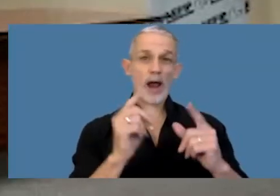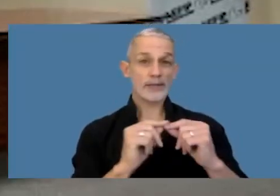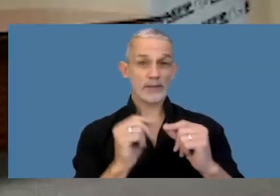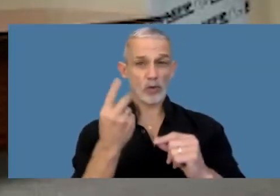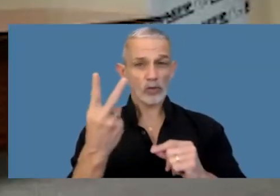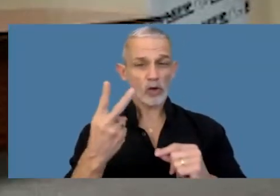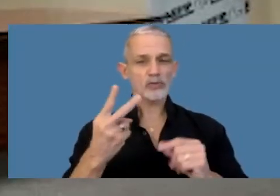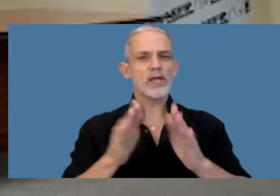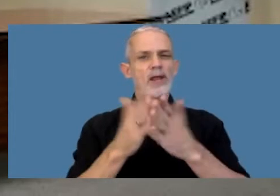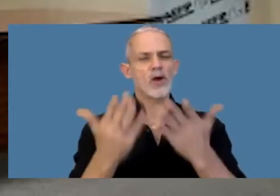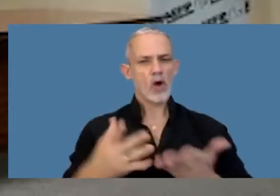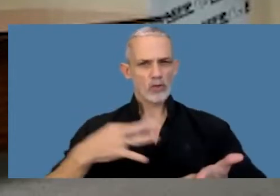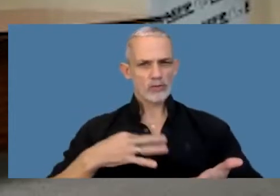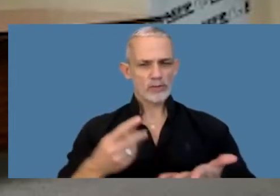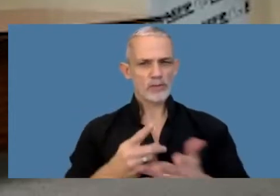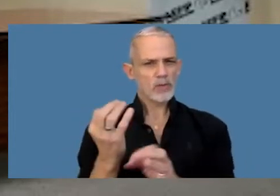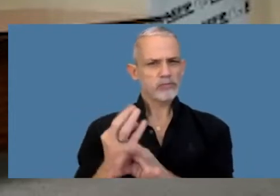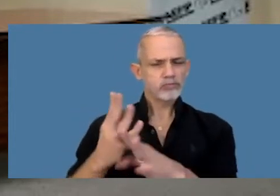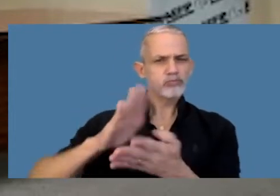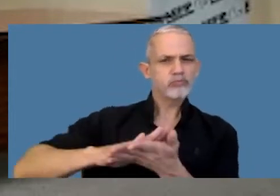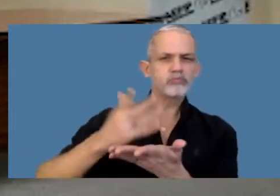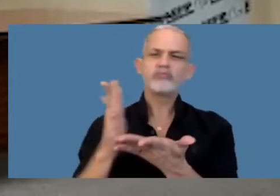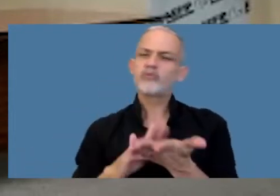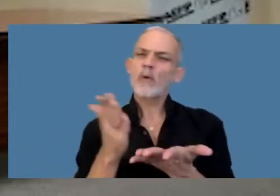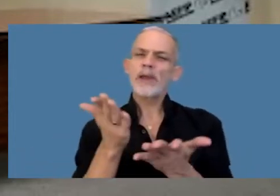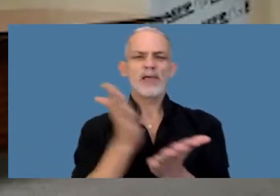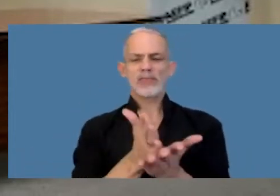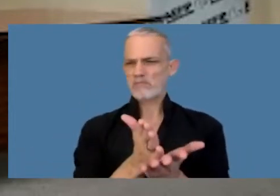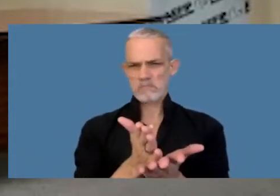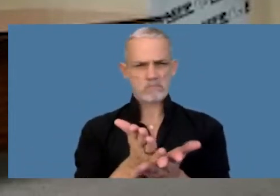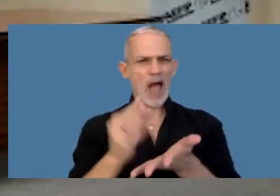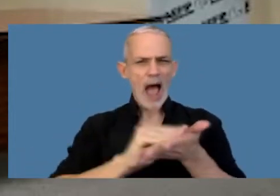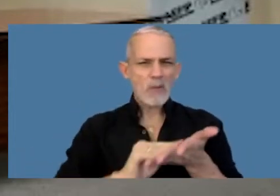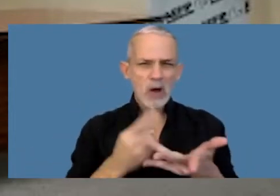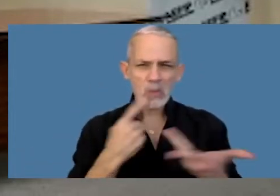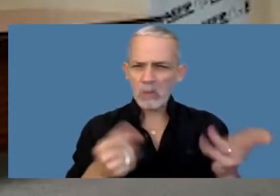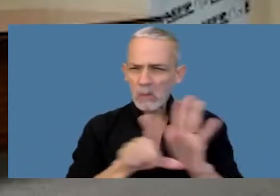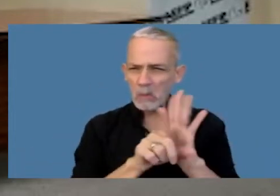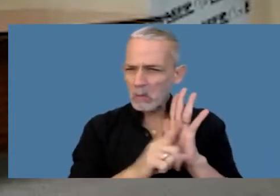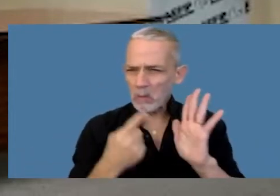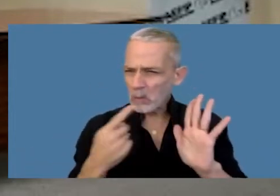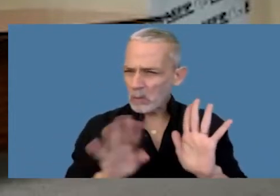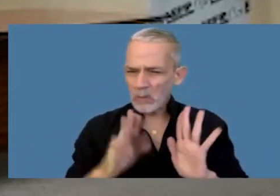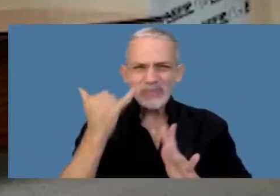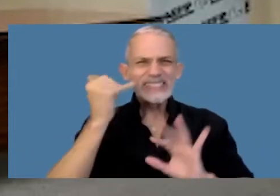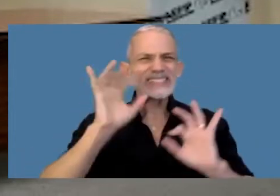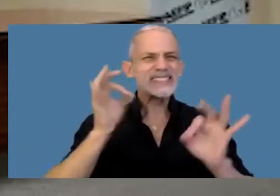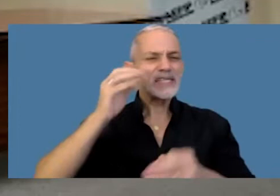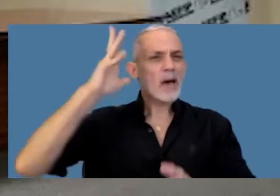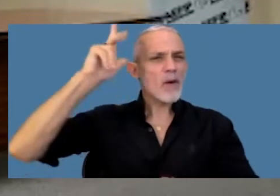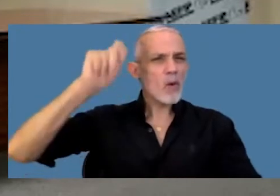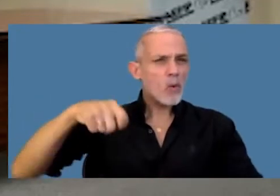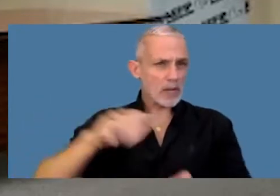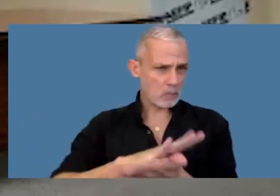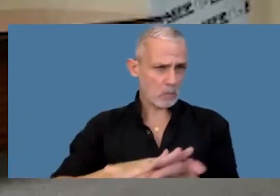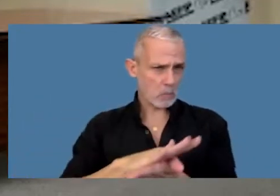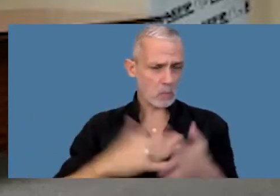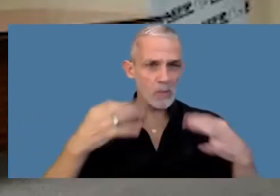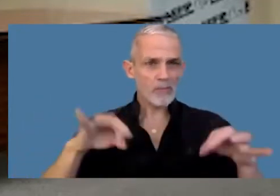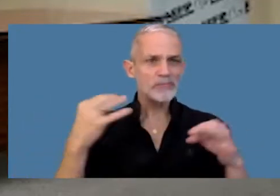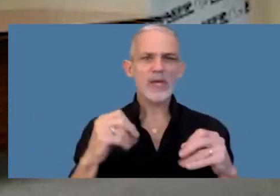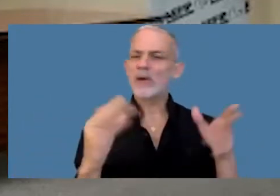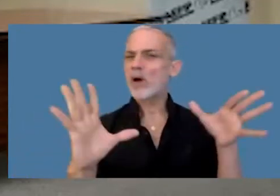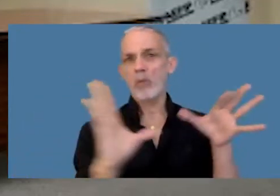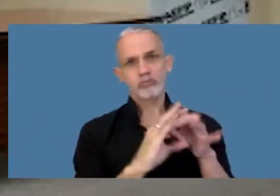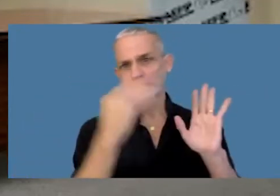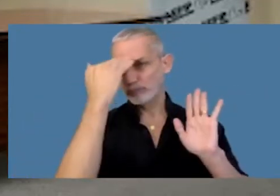los expertos en derecho, cualquier abogado dice, bueno, no es necesario que lo diga la ley, ya se sabe que los jueces tienen que resolver conforme a la Constitución y